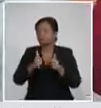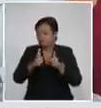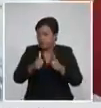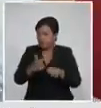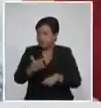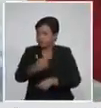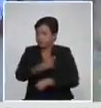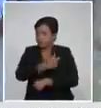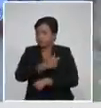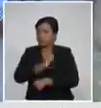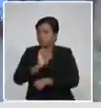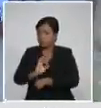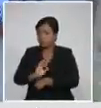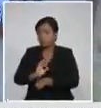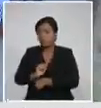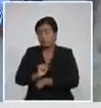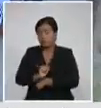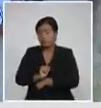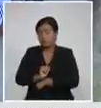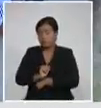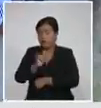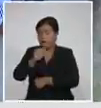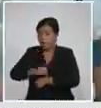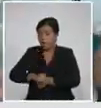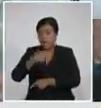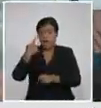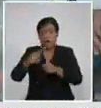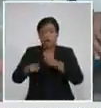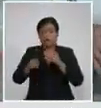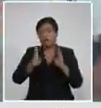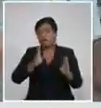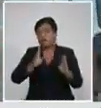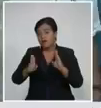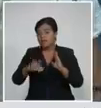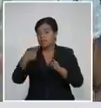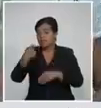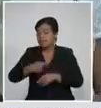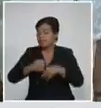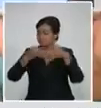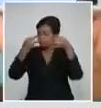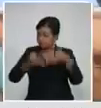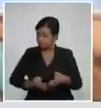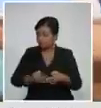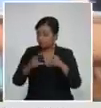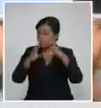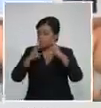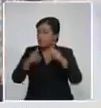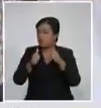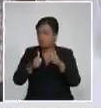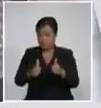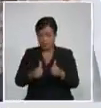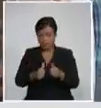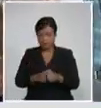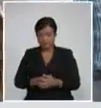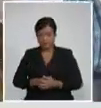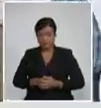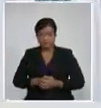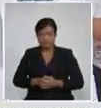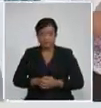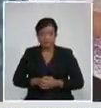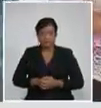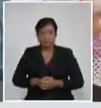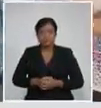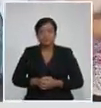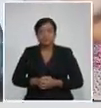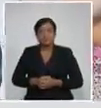de los criterios que se han manejado en otras fases, que es demostrar seguridad, eficacia. Eficacia. Ahora bien, lo que me preguntaba,